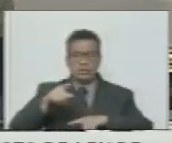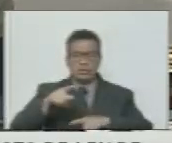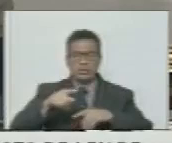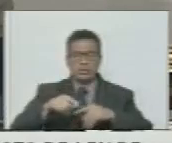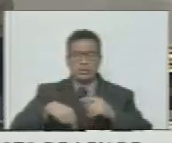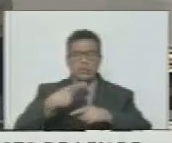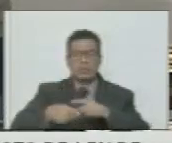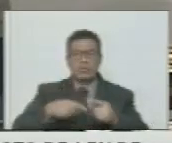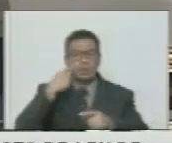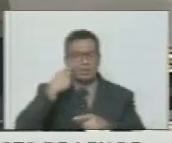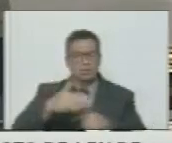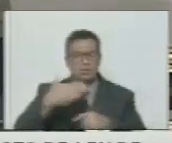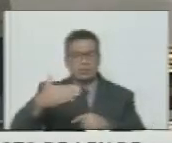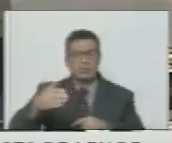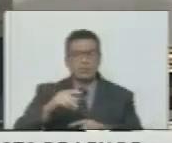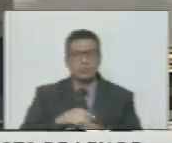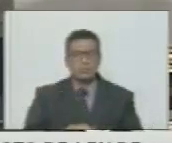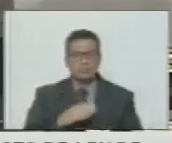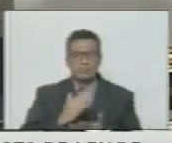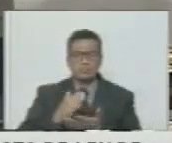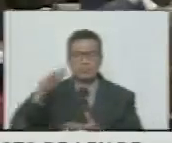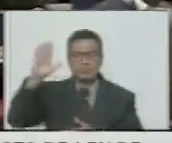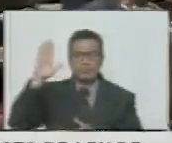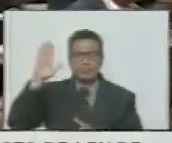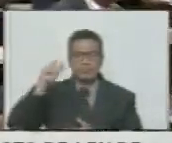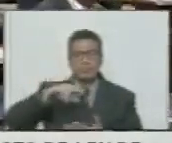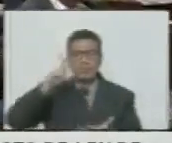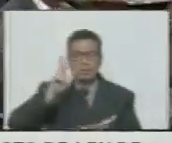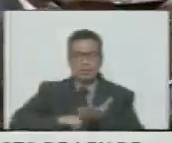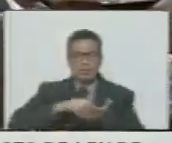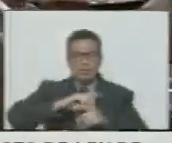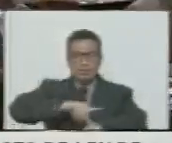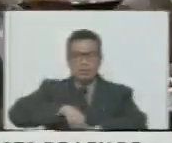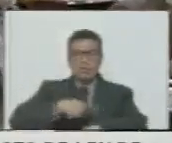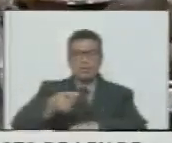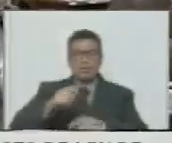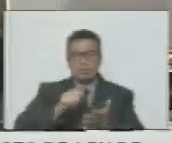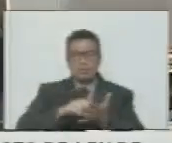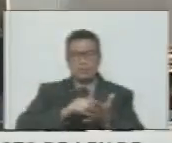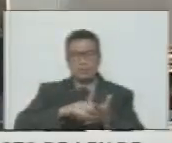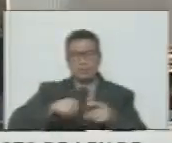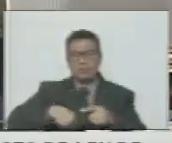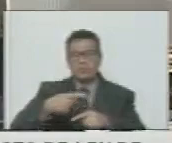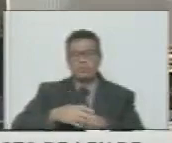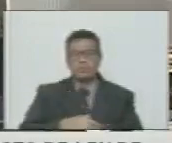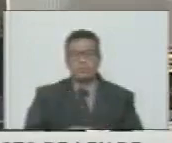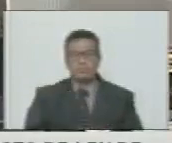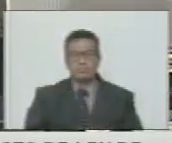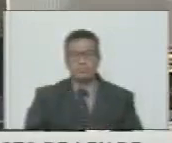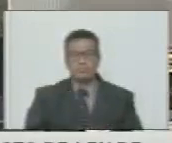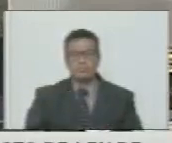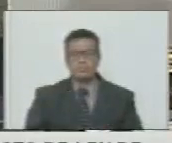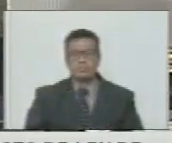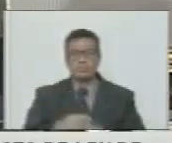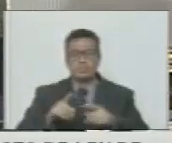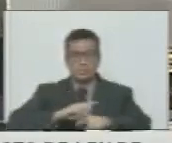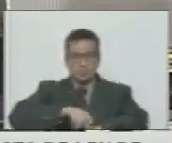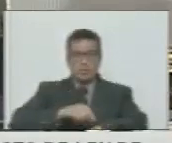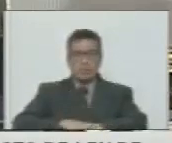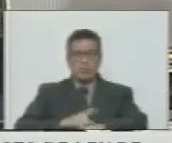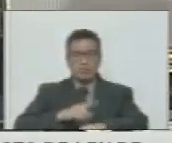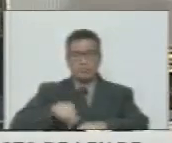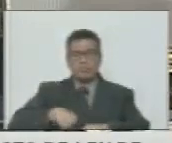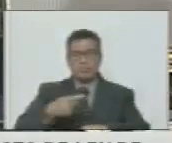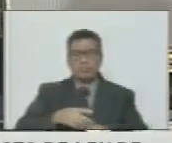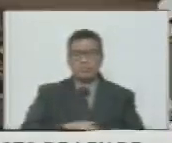acuerdo con ese diferimiento, si van a manifestar la pasada de costumbre, queda aprobado. Siguiente punto. Se